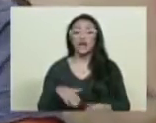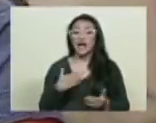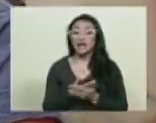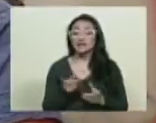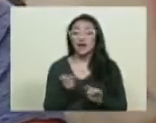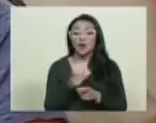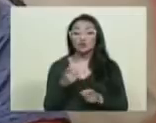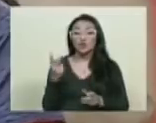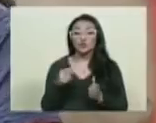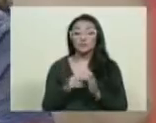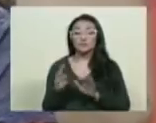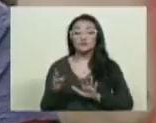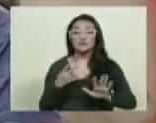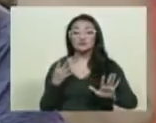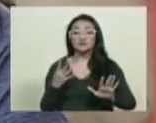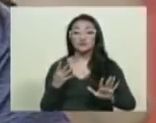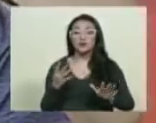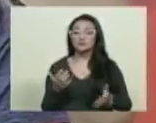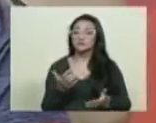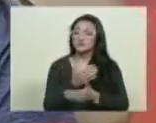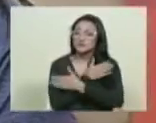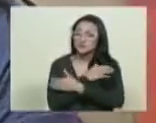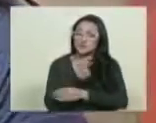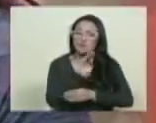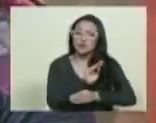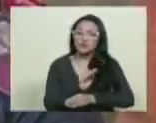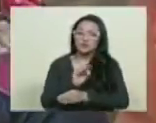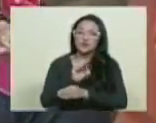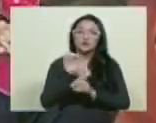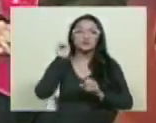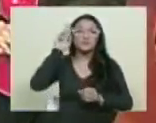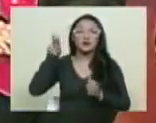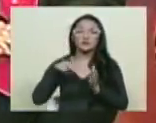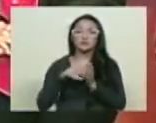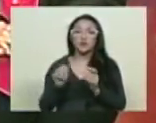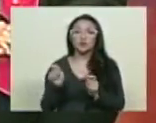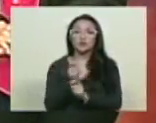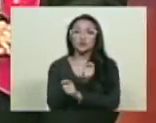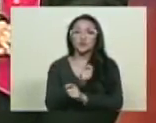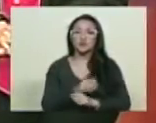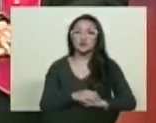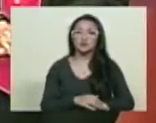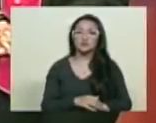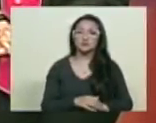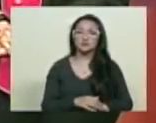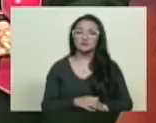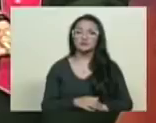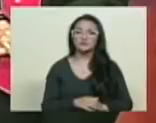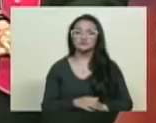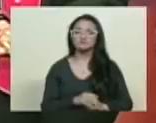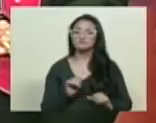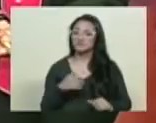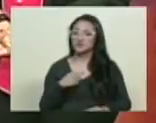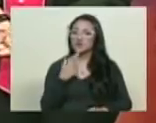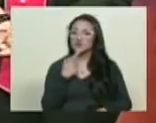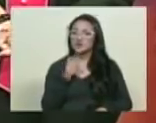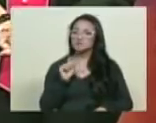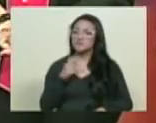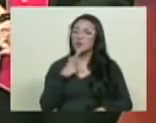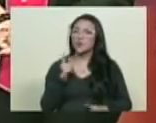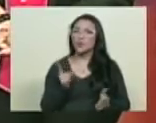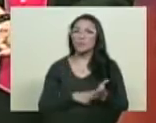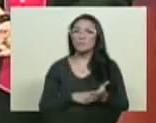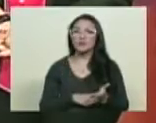del 2019 vamos a tener el abrazo protector de la asamblea nacional constituyente y yo lo dije y se está cumpliendo